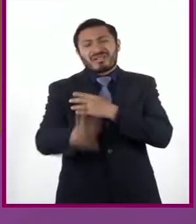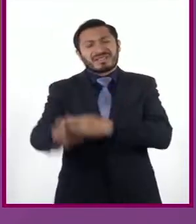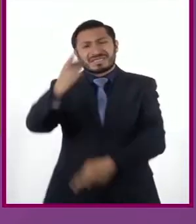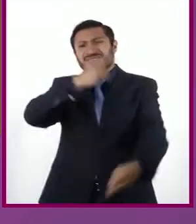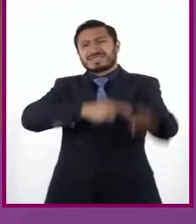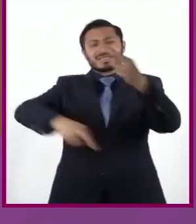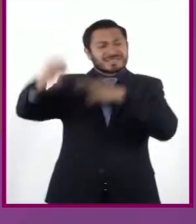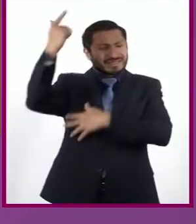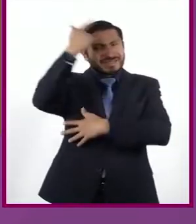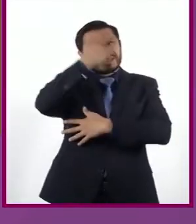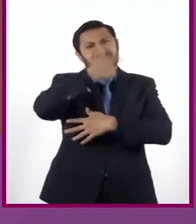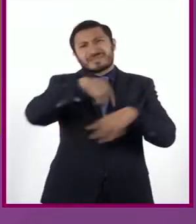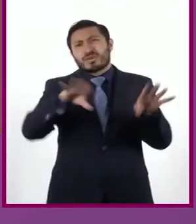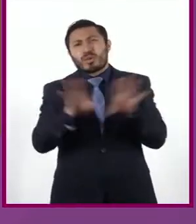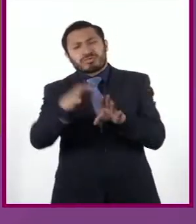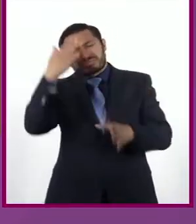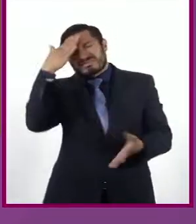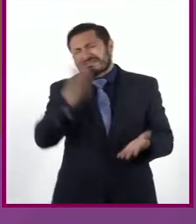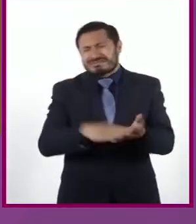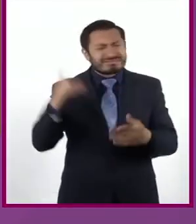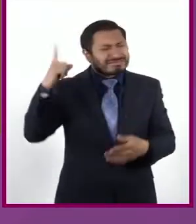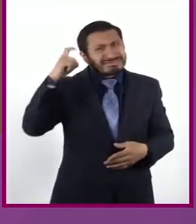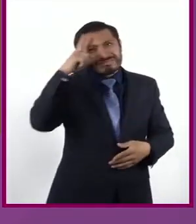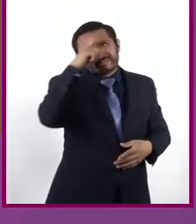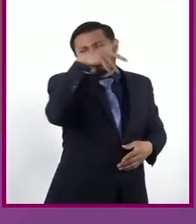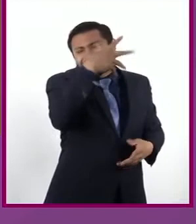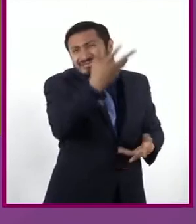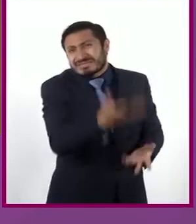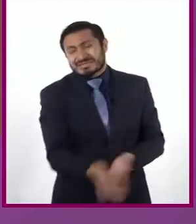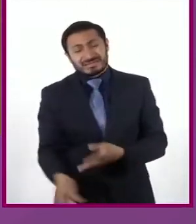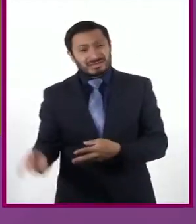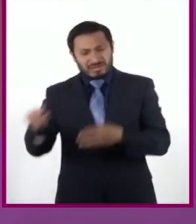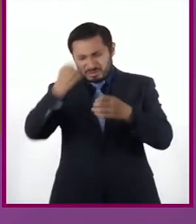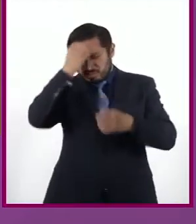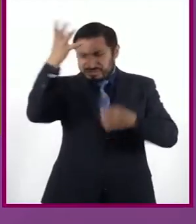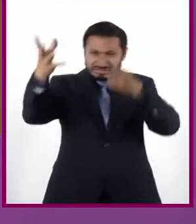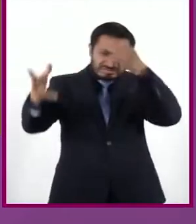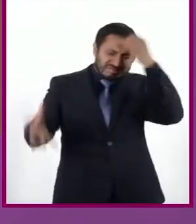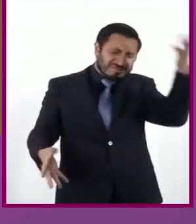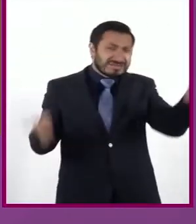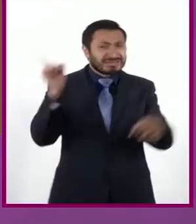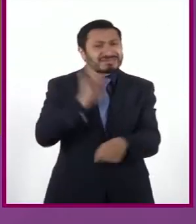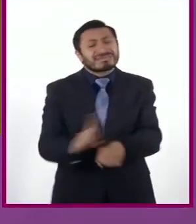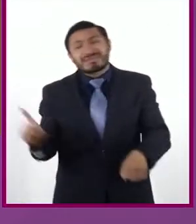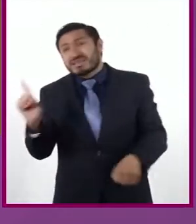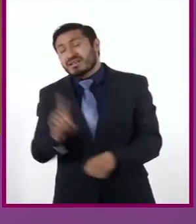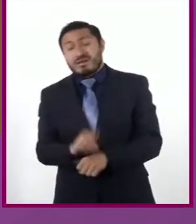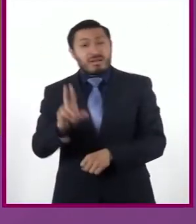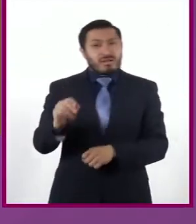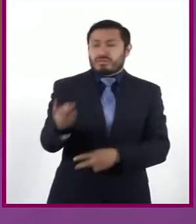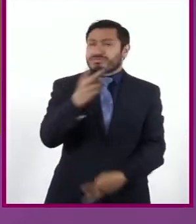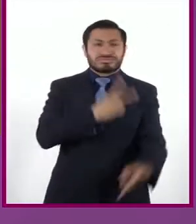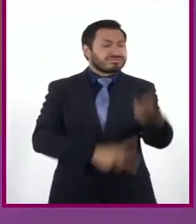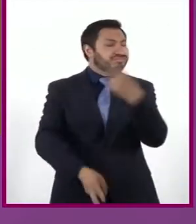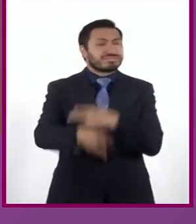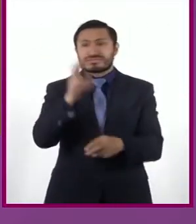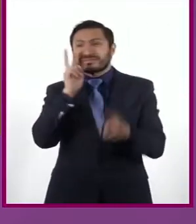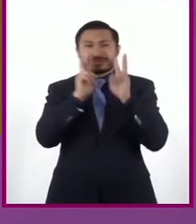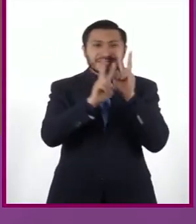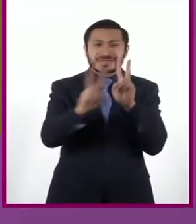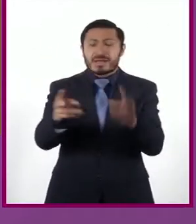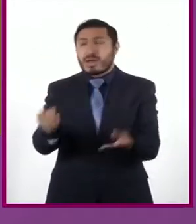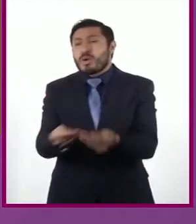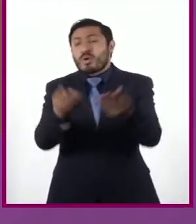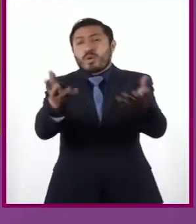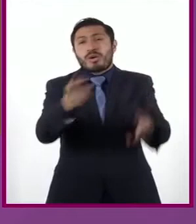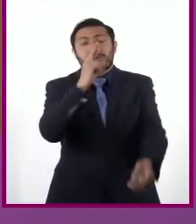espesa lobreguez de la memoria, carcomida a diario por el olvido. No vengo a presenciar la entrega del tributo